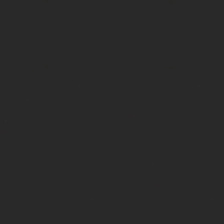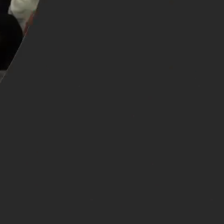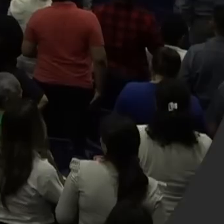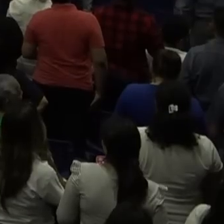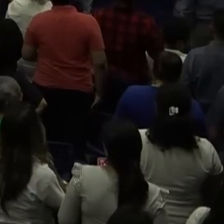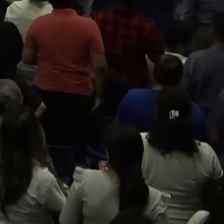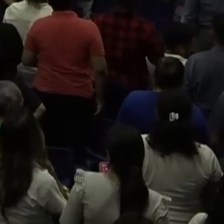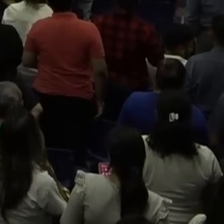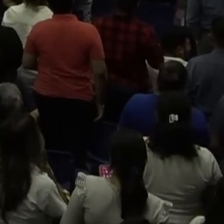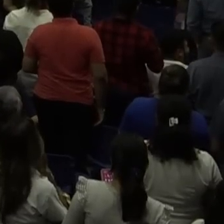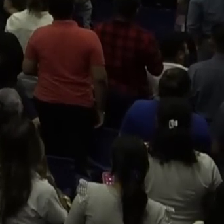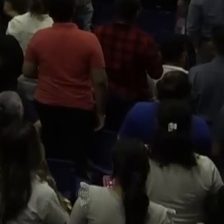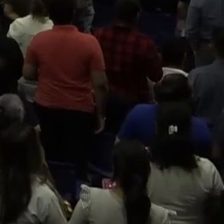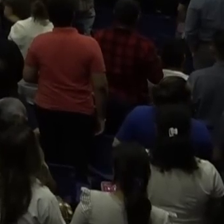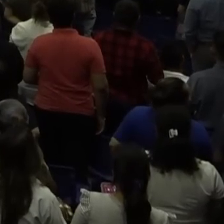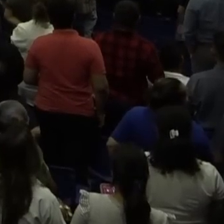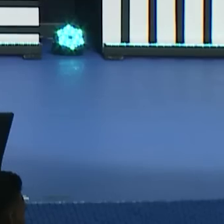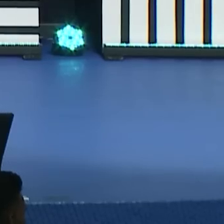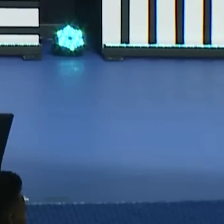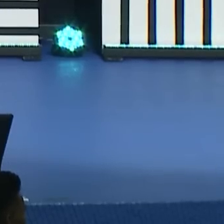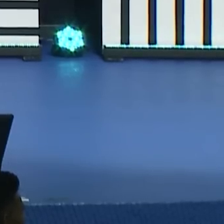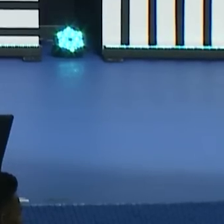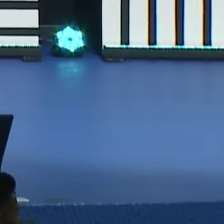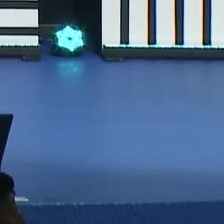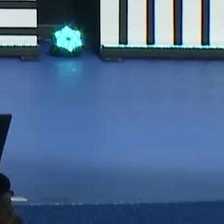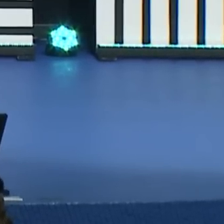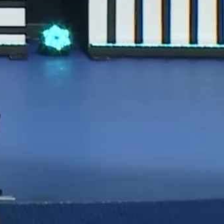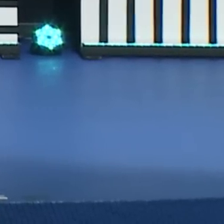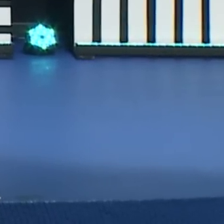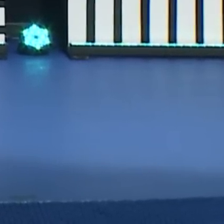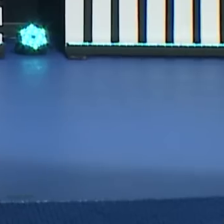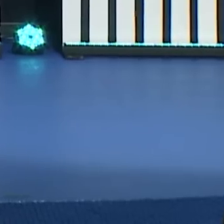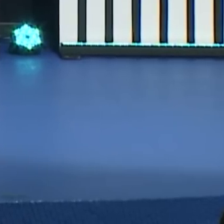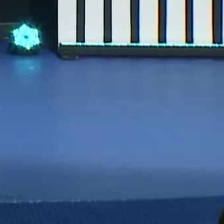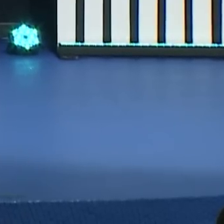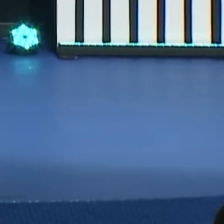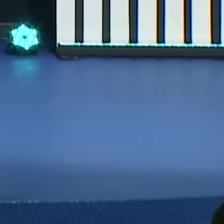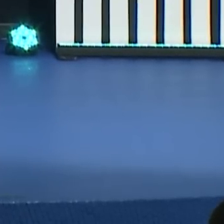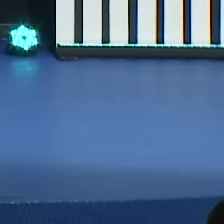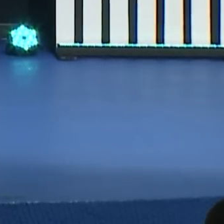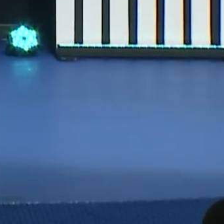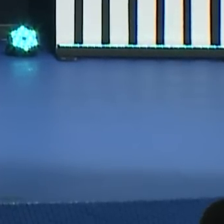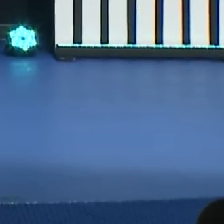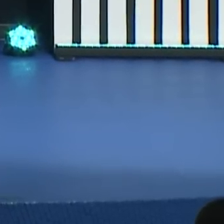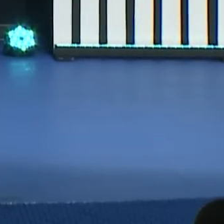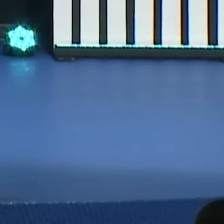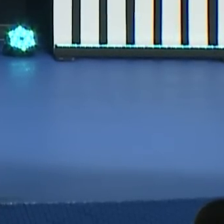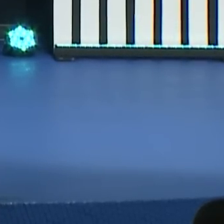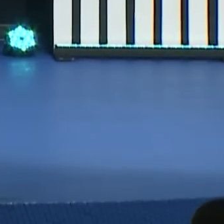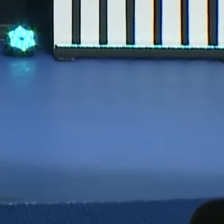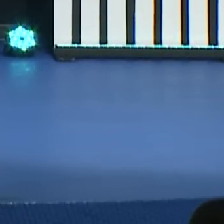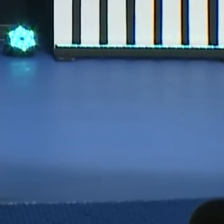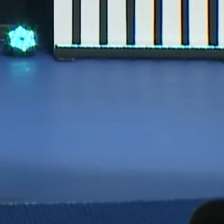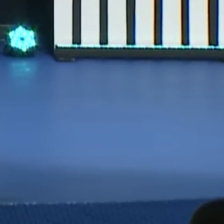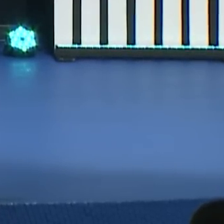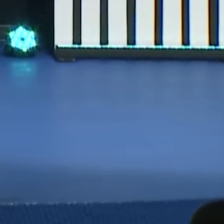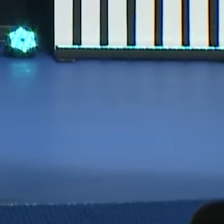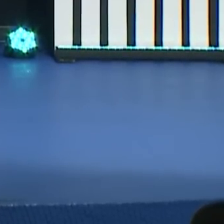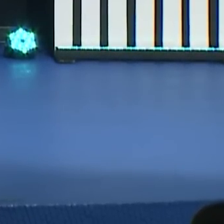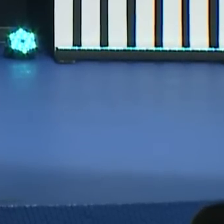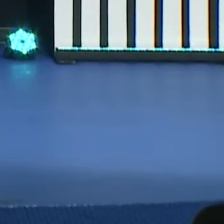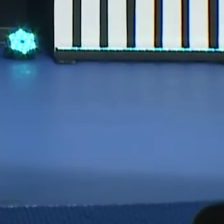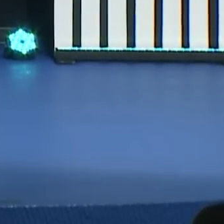vamos a la palabra del señor Apocalipsis capítulo 3 y es un deseo Quiero hablarles hoy del deseo de Dios